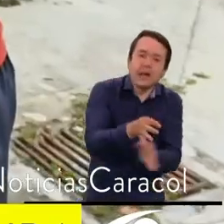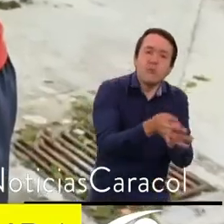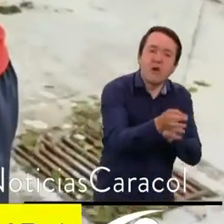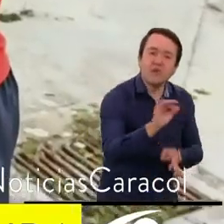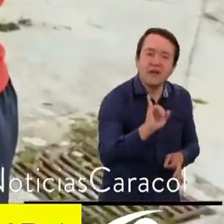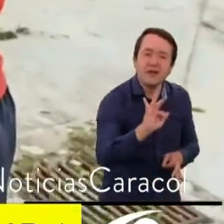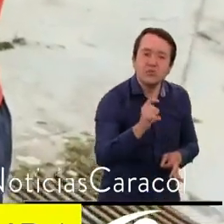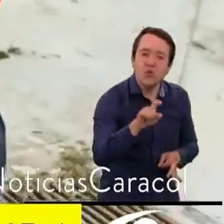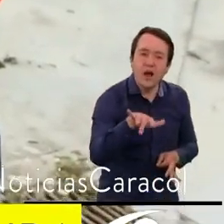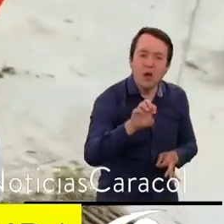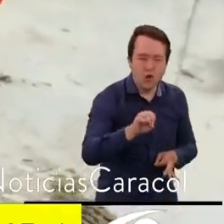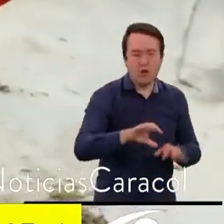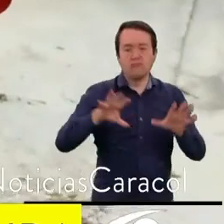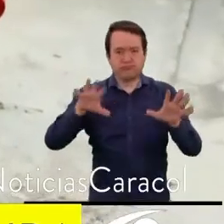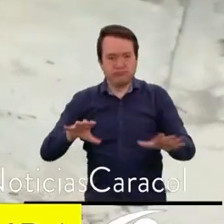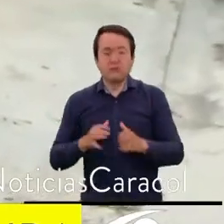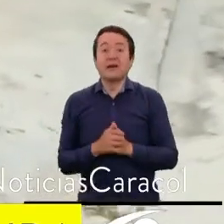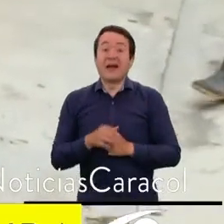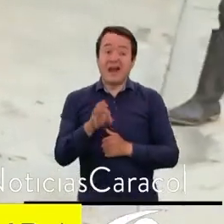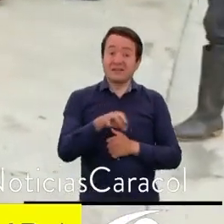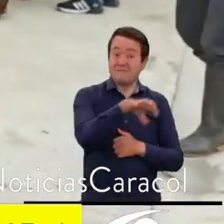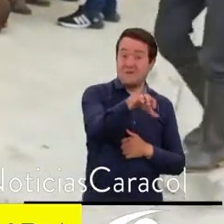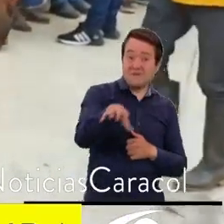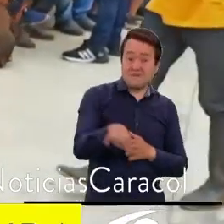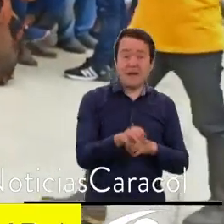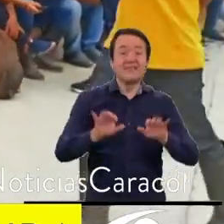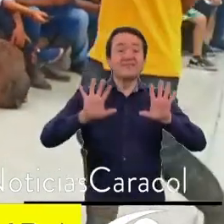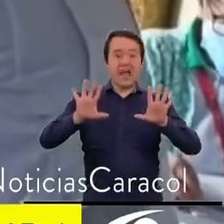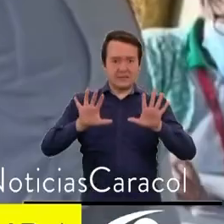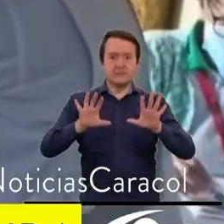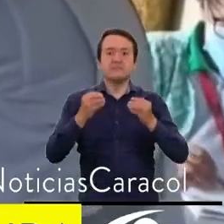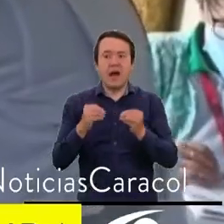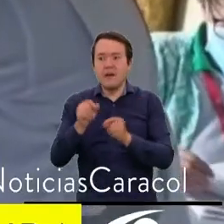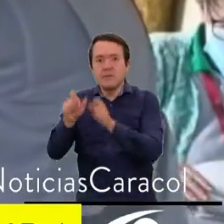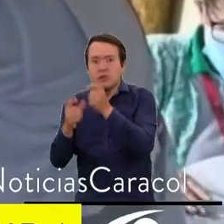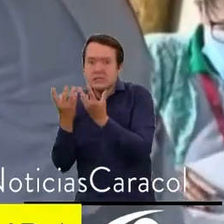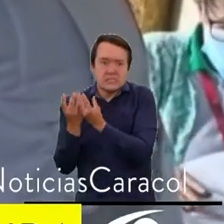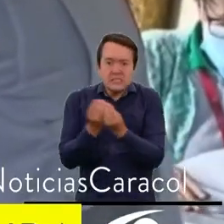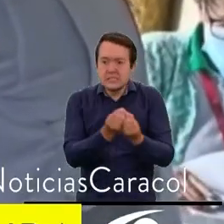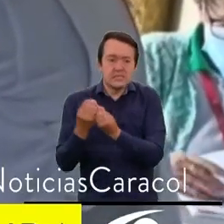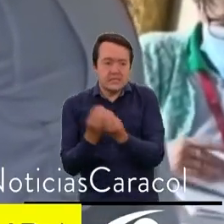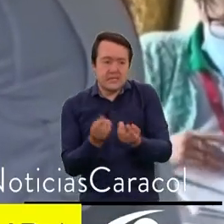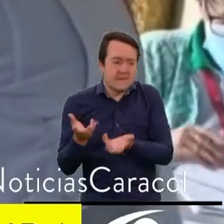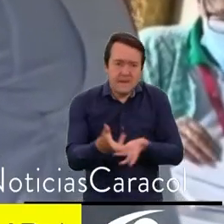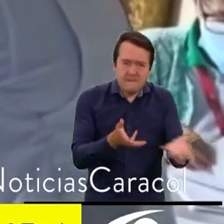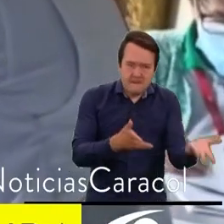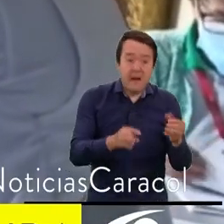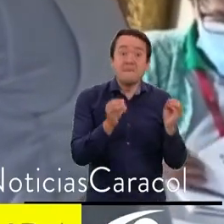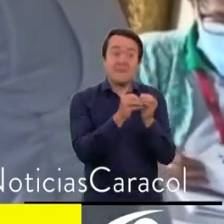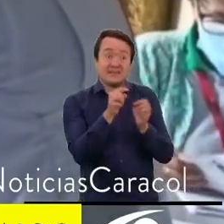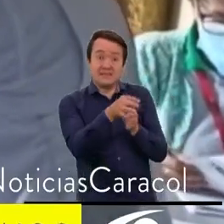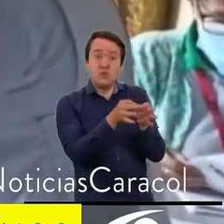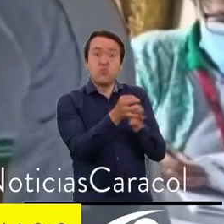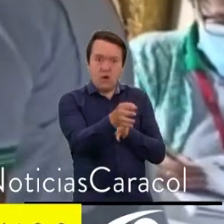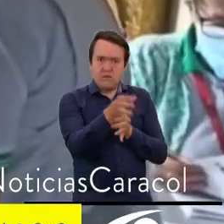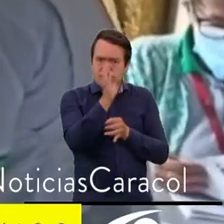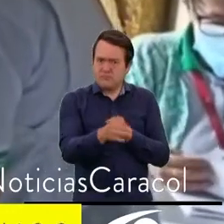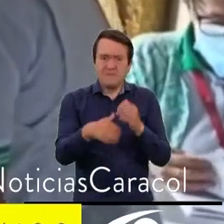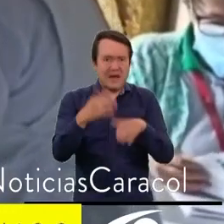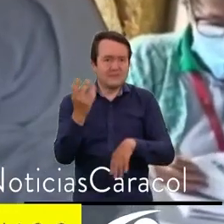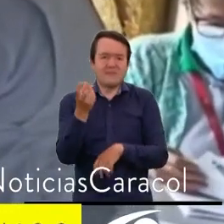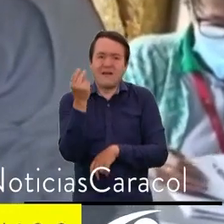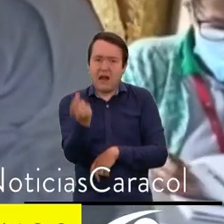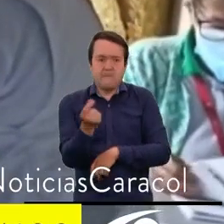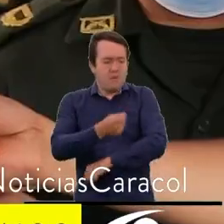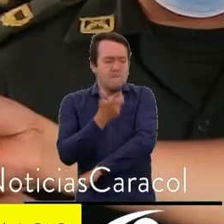a los desplazados. En el municipio, las autoridades agilizaron la vacunación. Vamos a disponer con la Secretaría de